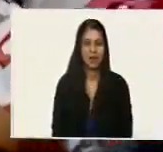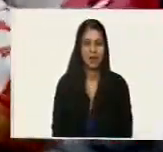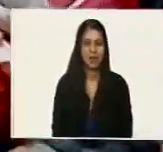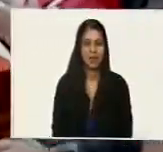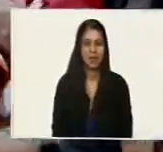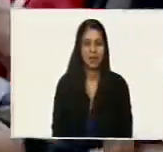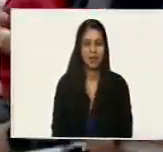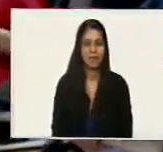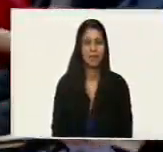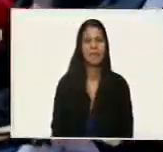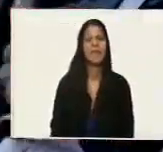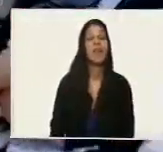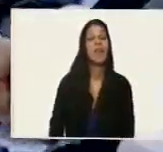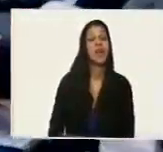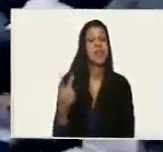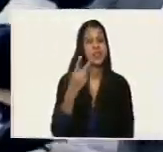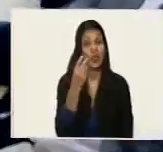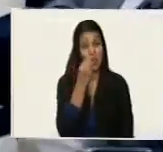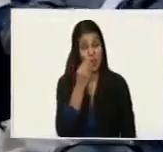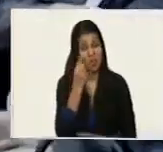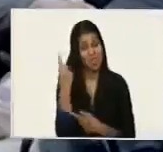Pobre Desiree, ya son dos almuerzos.